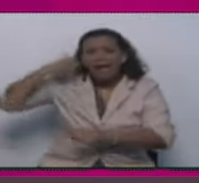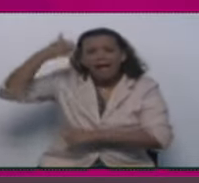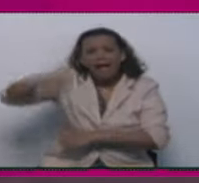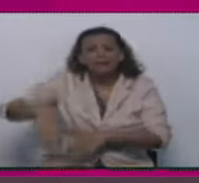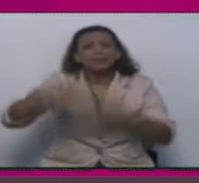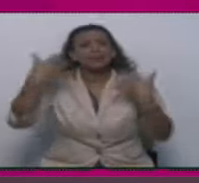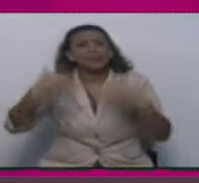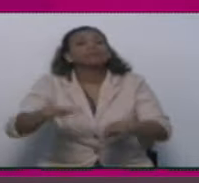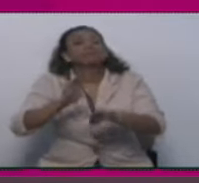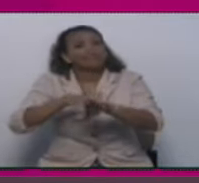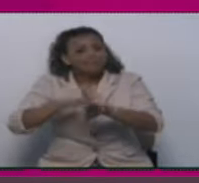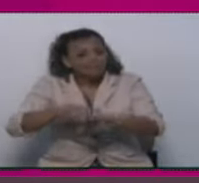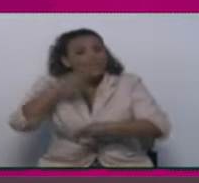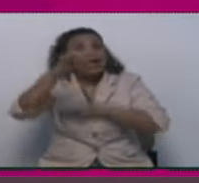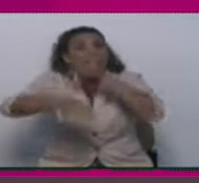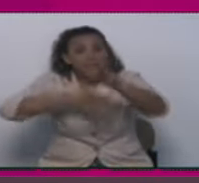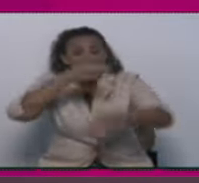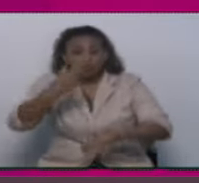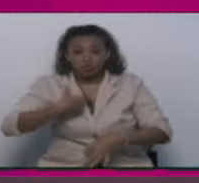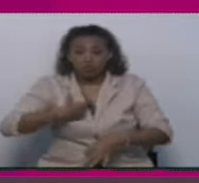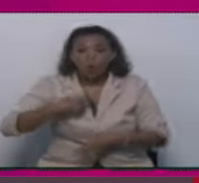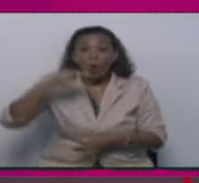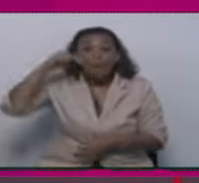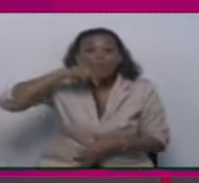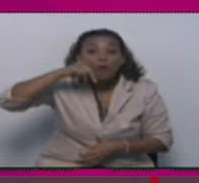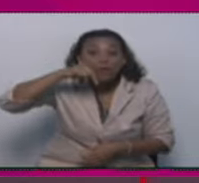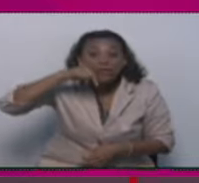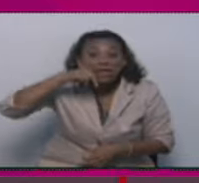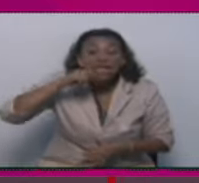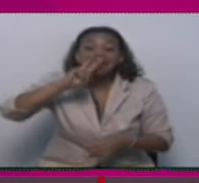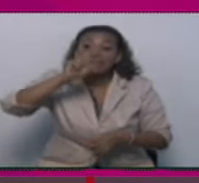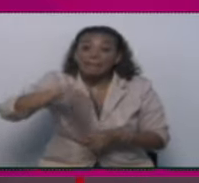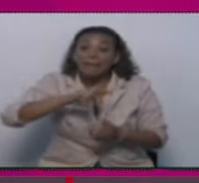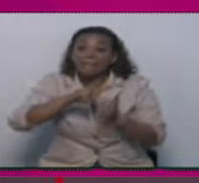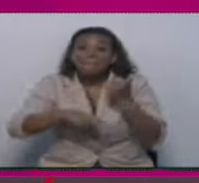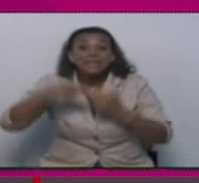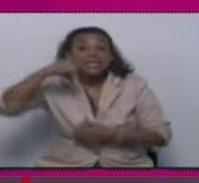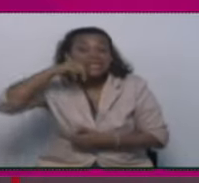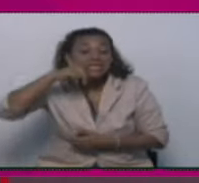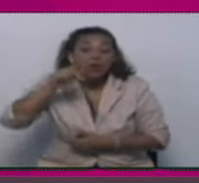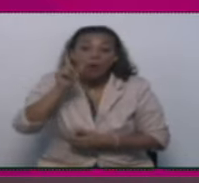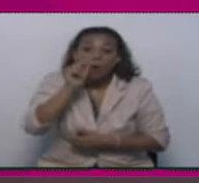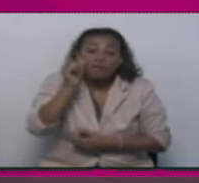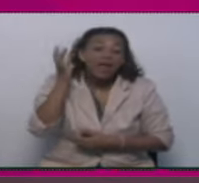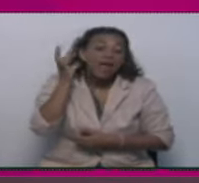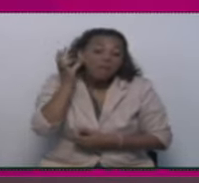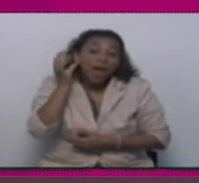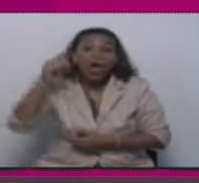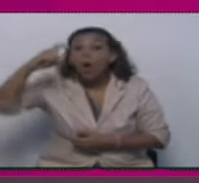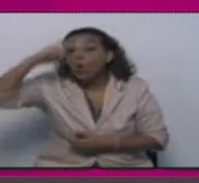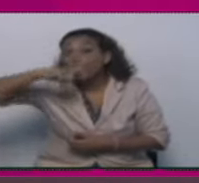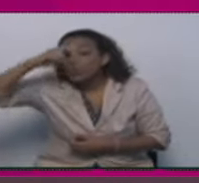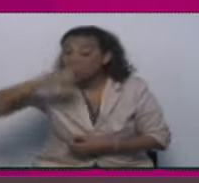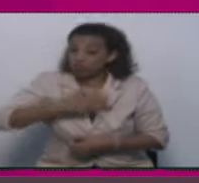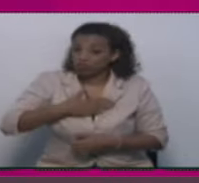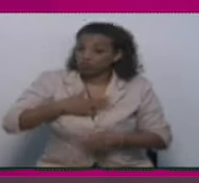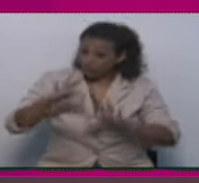Se los digo yo como nieto y bisnieto de hombres y mujeres judías, sefardíes.